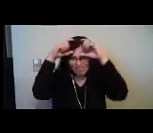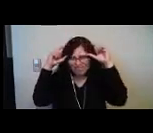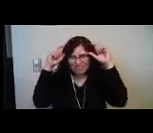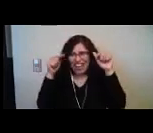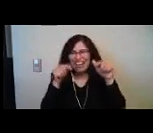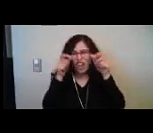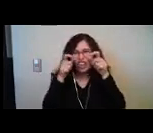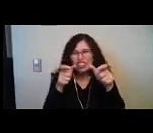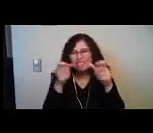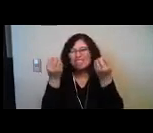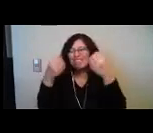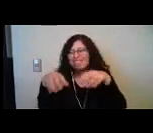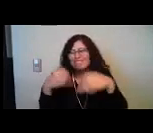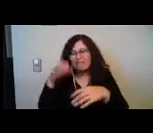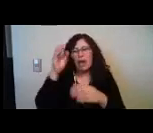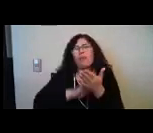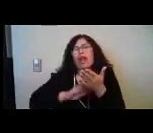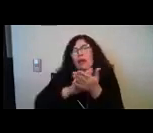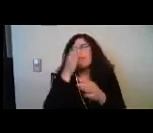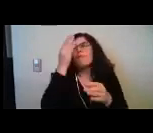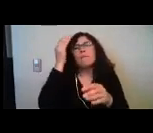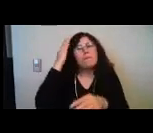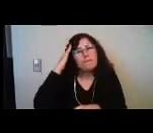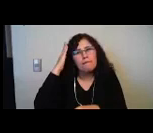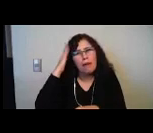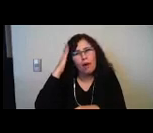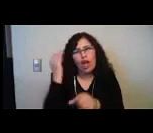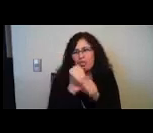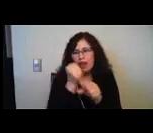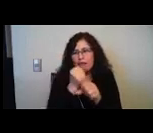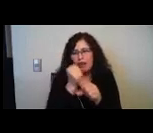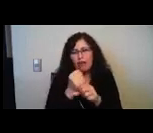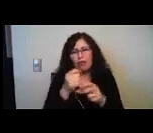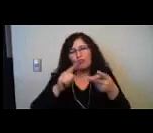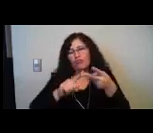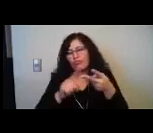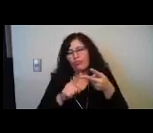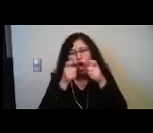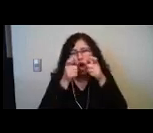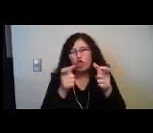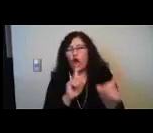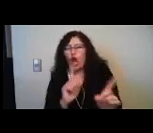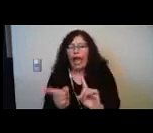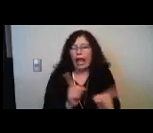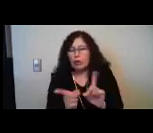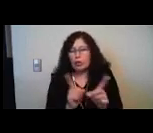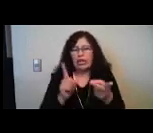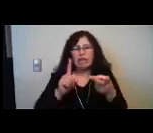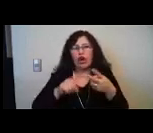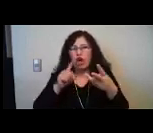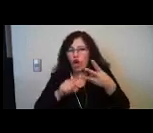decir memoria de trabajo, capacidad de control ejecutivo, control inhibitorio,